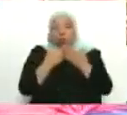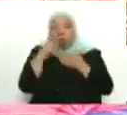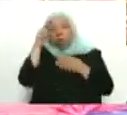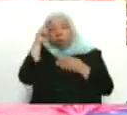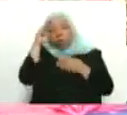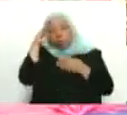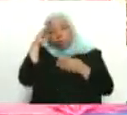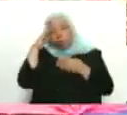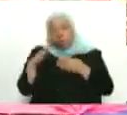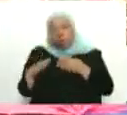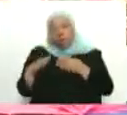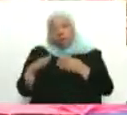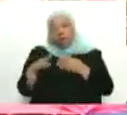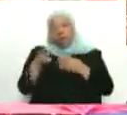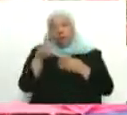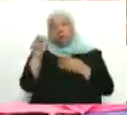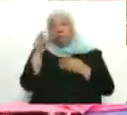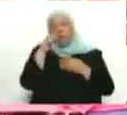perdón. Ayer.